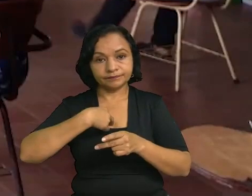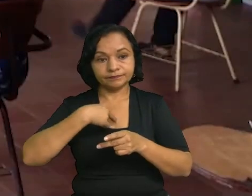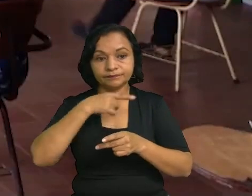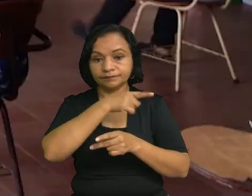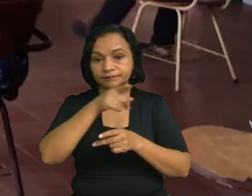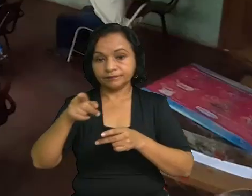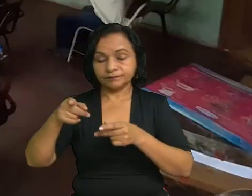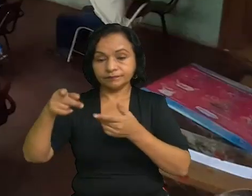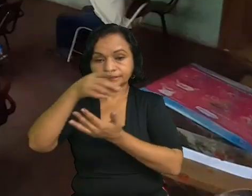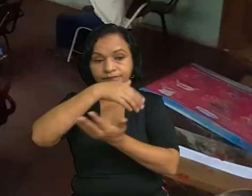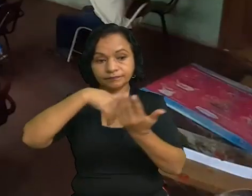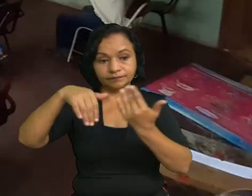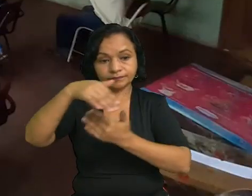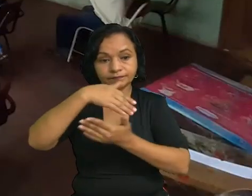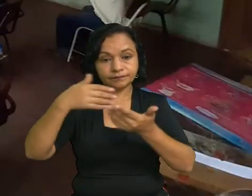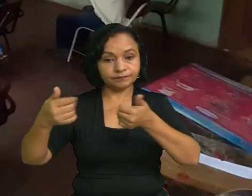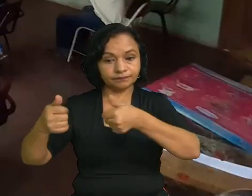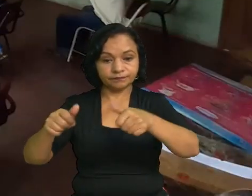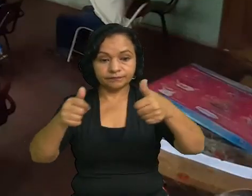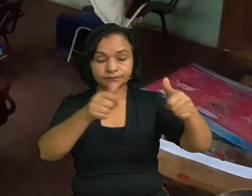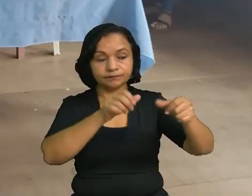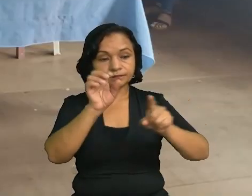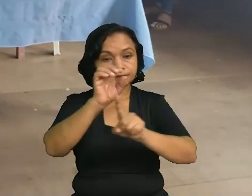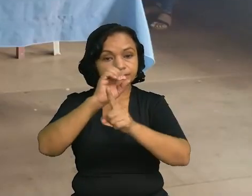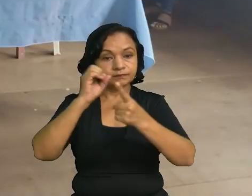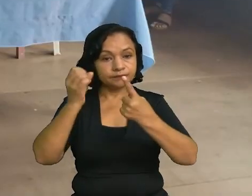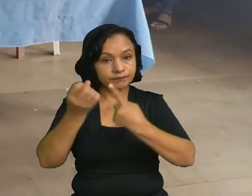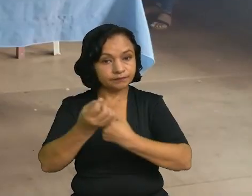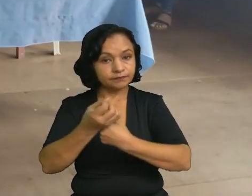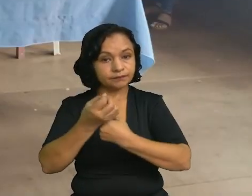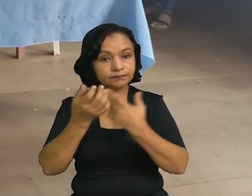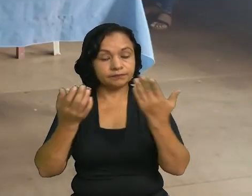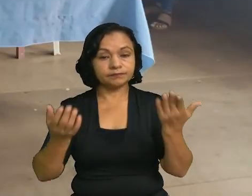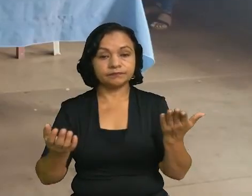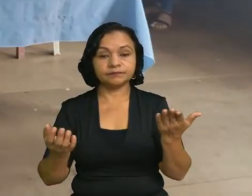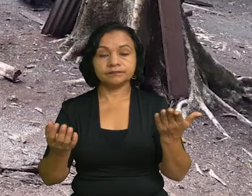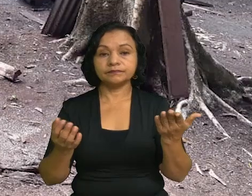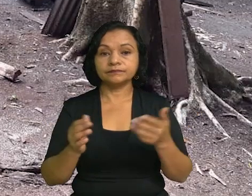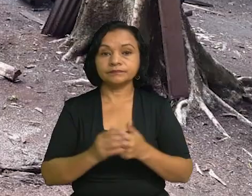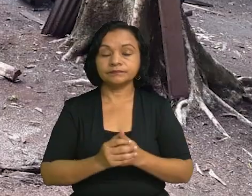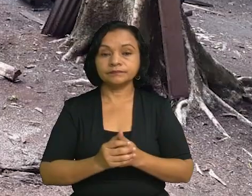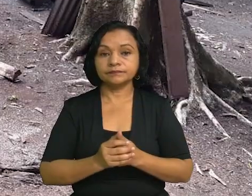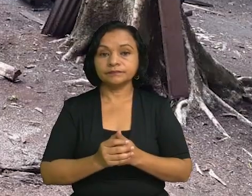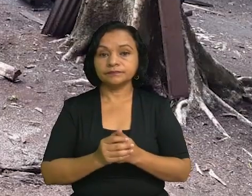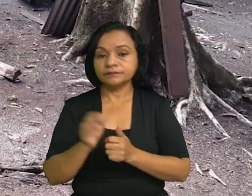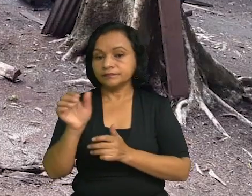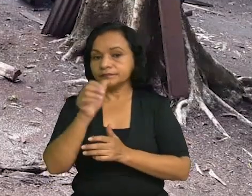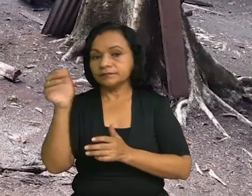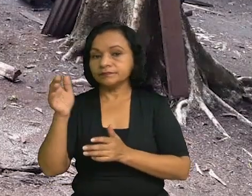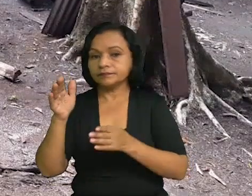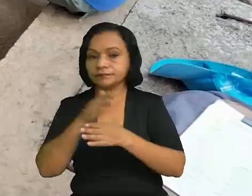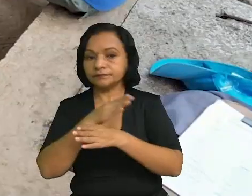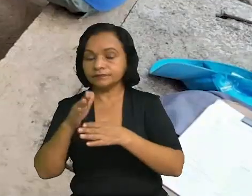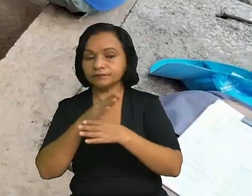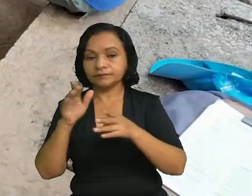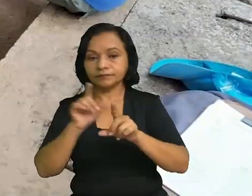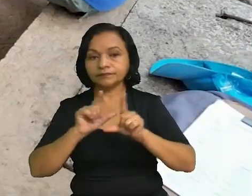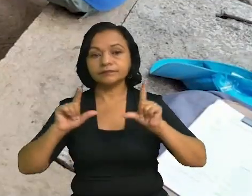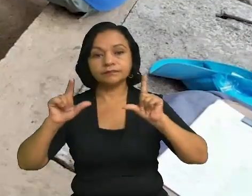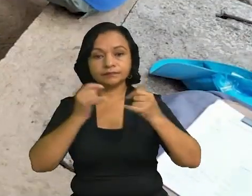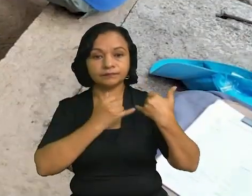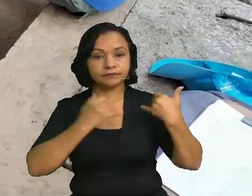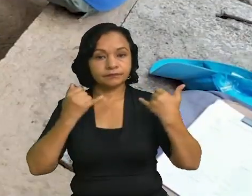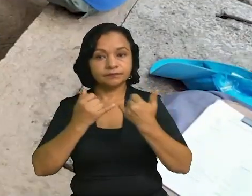relaciones contractuales con los organismos multilaterales y con otro tipo de de instancias internacionales